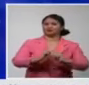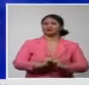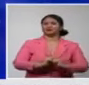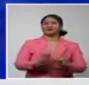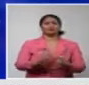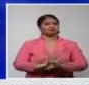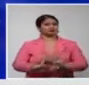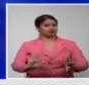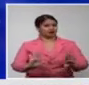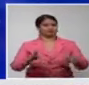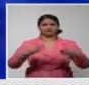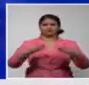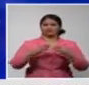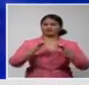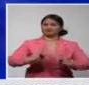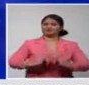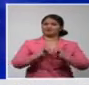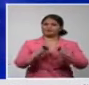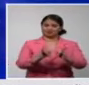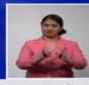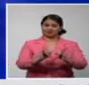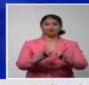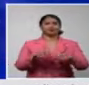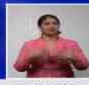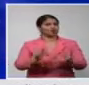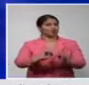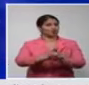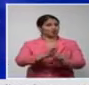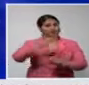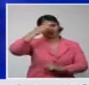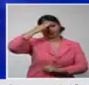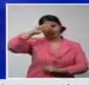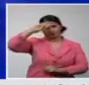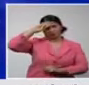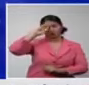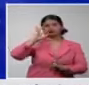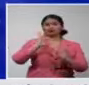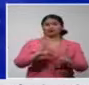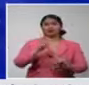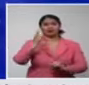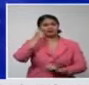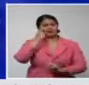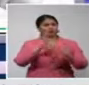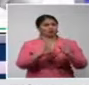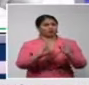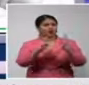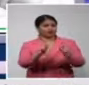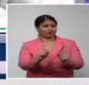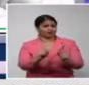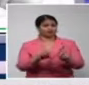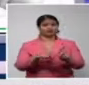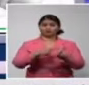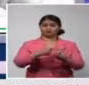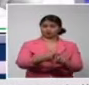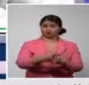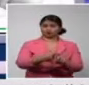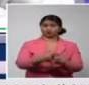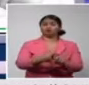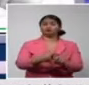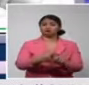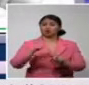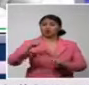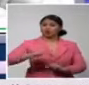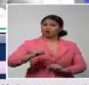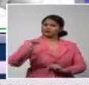sobre el comportamiento de la enfermedad en Cuba, aunque veíamos que la curva de casos activos desciende en esta jornada,